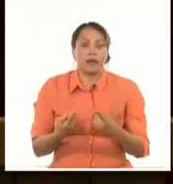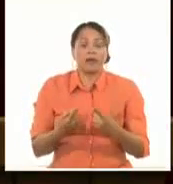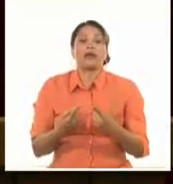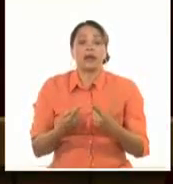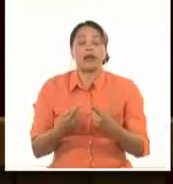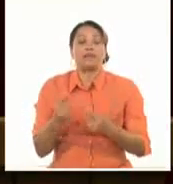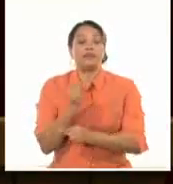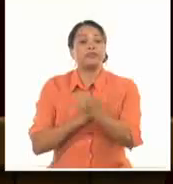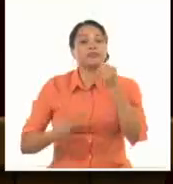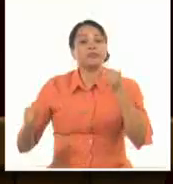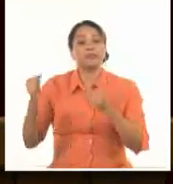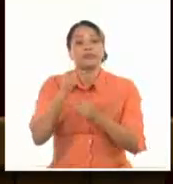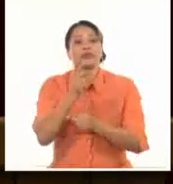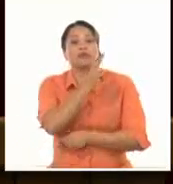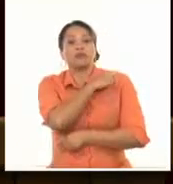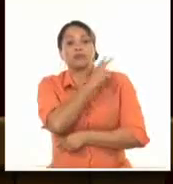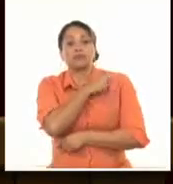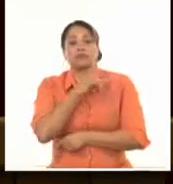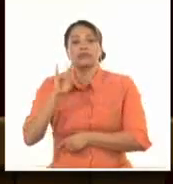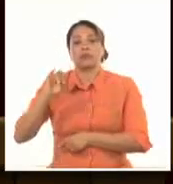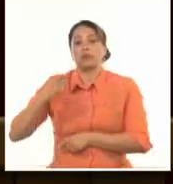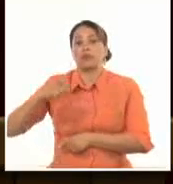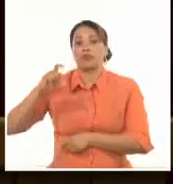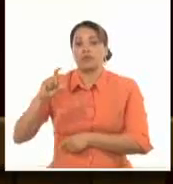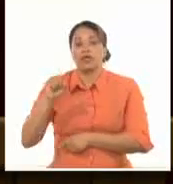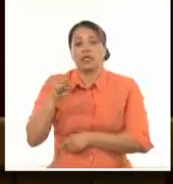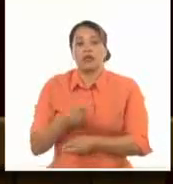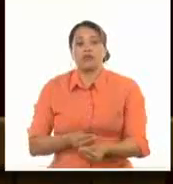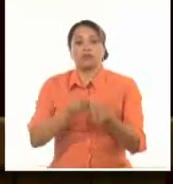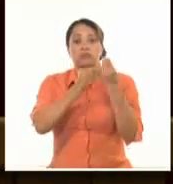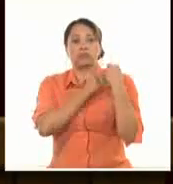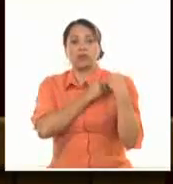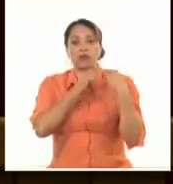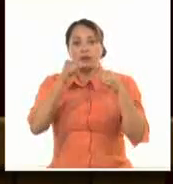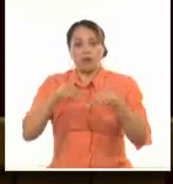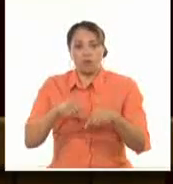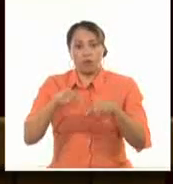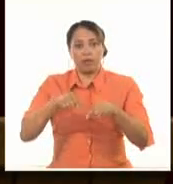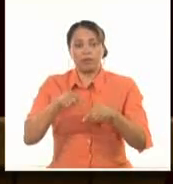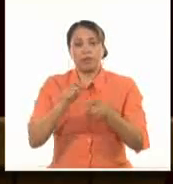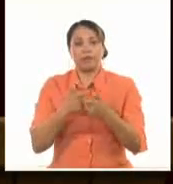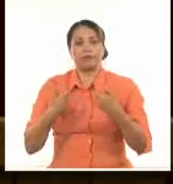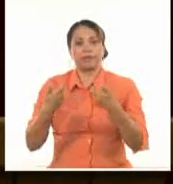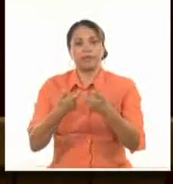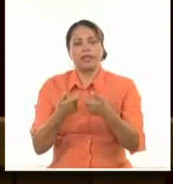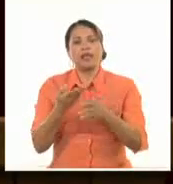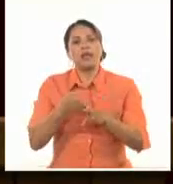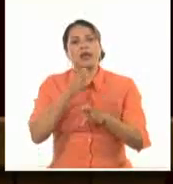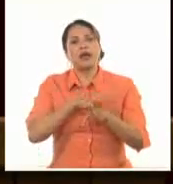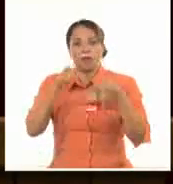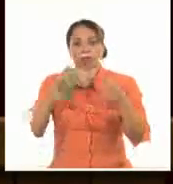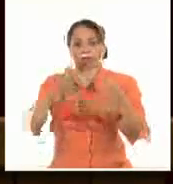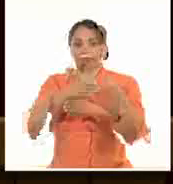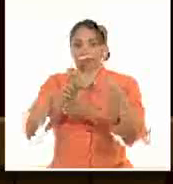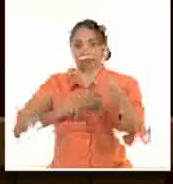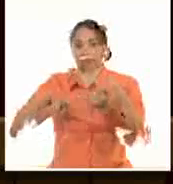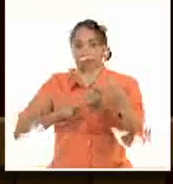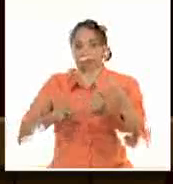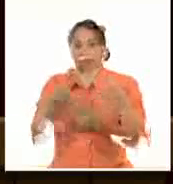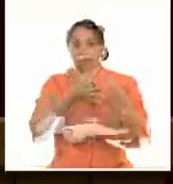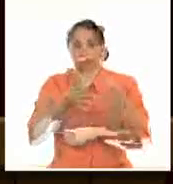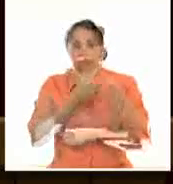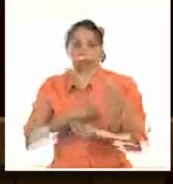Fundamentalmente, los cuadros de la Unión de Jóvenes Comunistas que hoy tomaron posesión de sus cargos aquí y antes en provincias y municipios, y